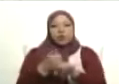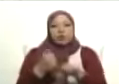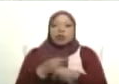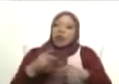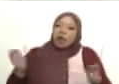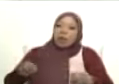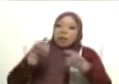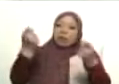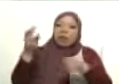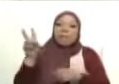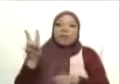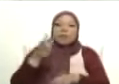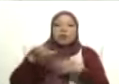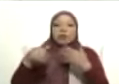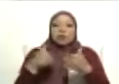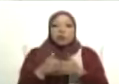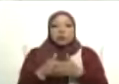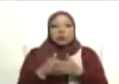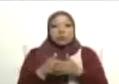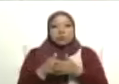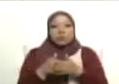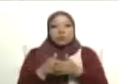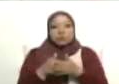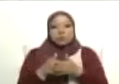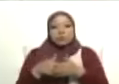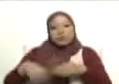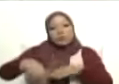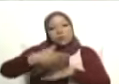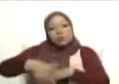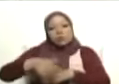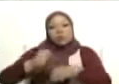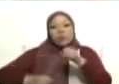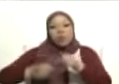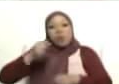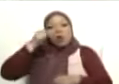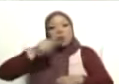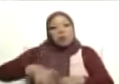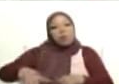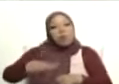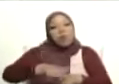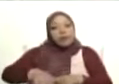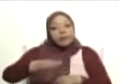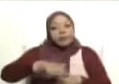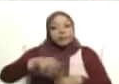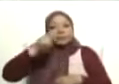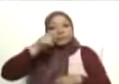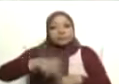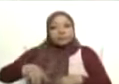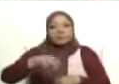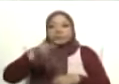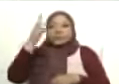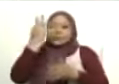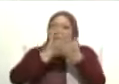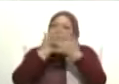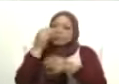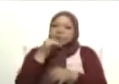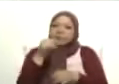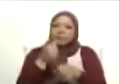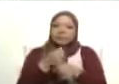campaña Venezuela Toda, fuimos a las calles a correr con el pueblo, a abrazarnos con el pueblo, nos confundimos en uno